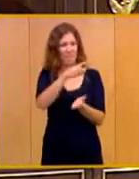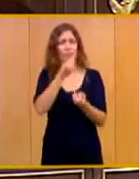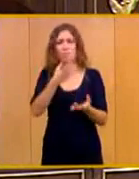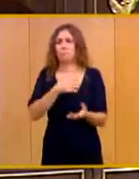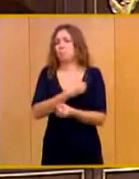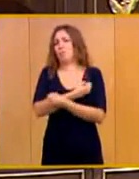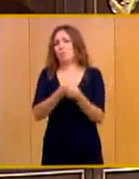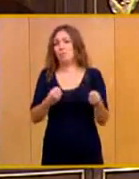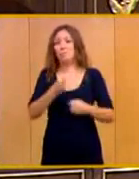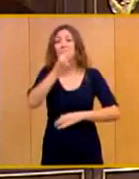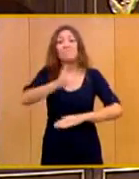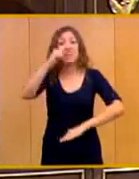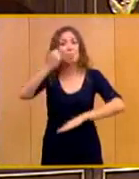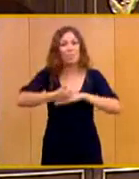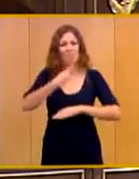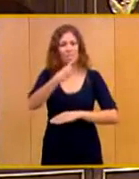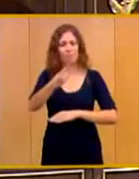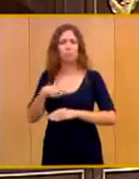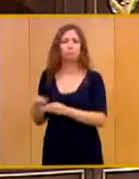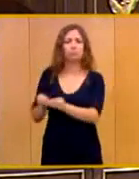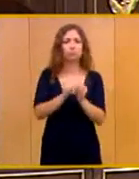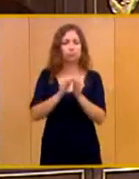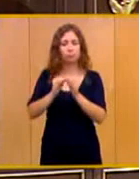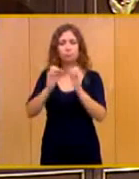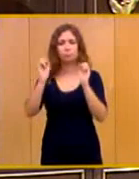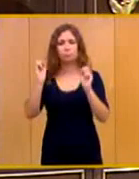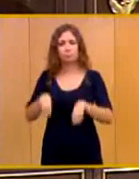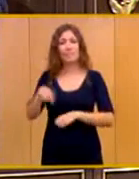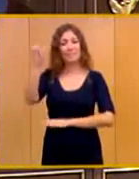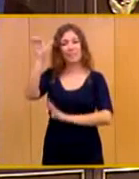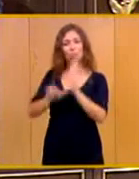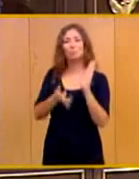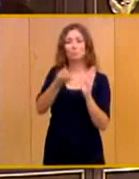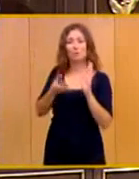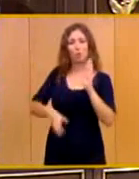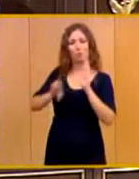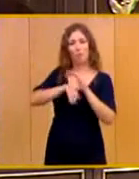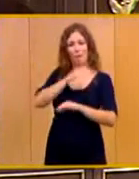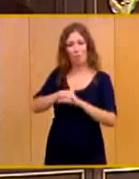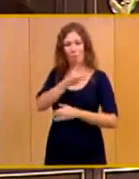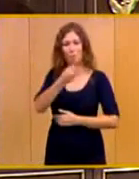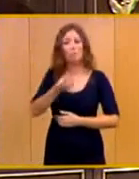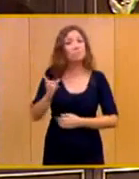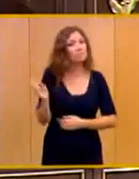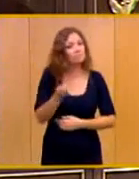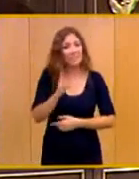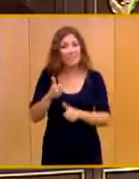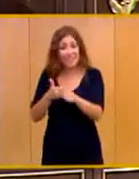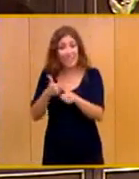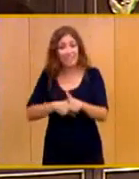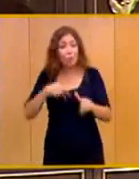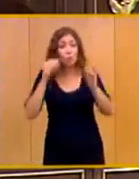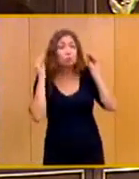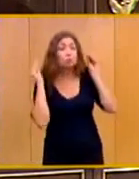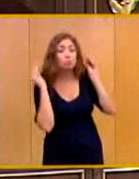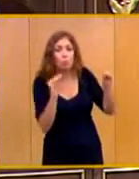ha respaldado globalmente la constitucionalidad del Estatut, mientras el secretario general de su partido y presidente